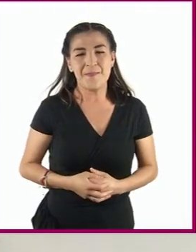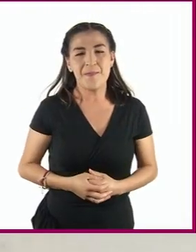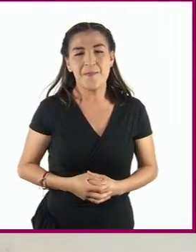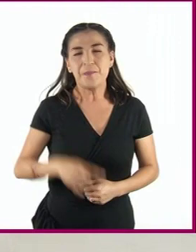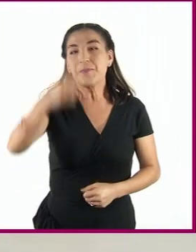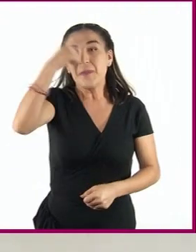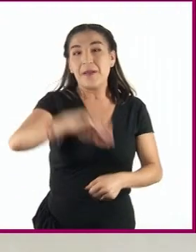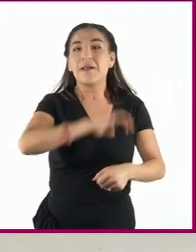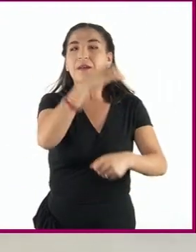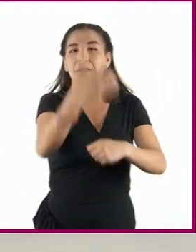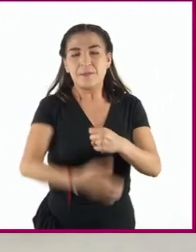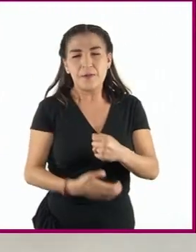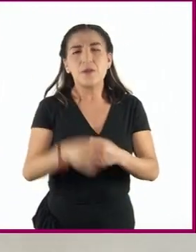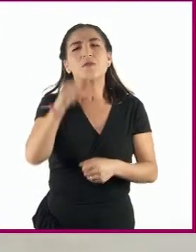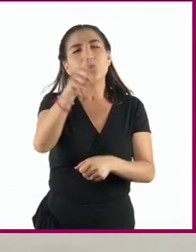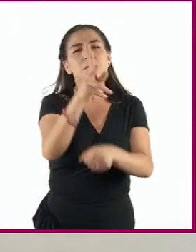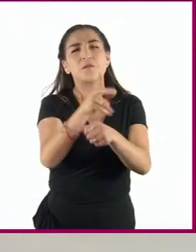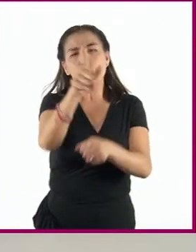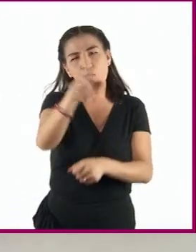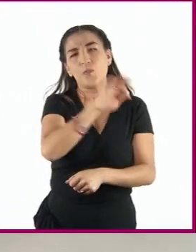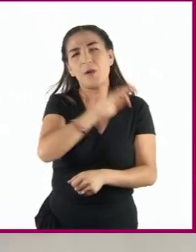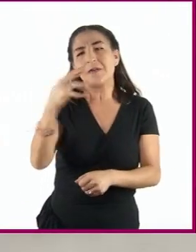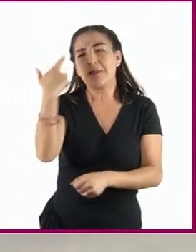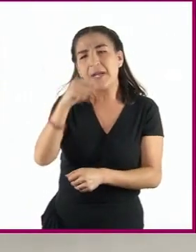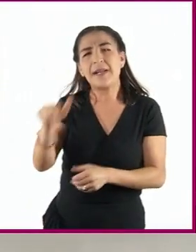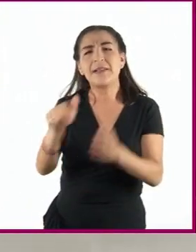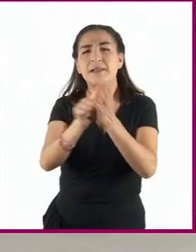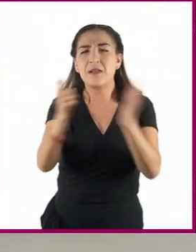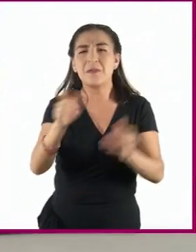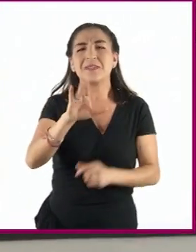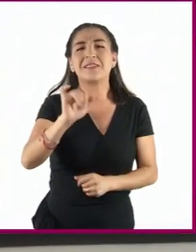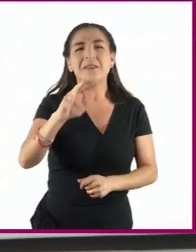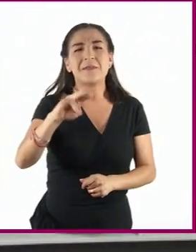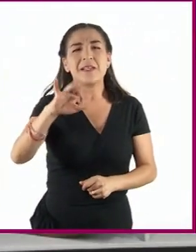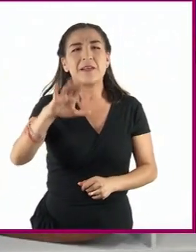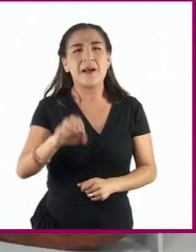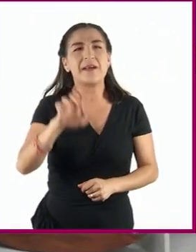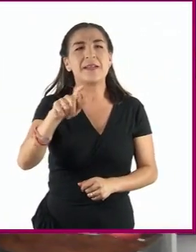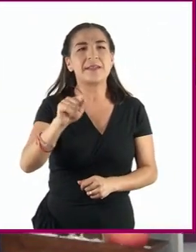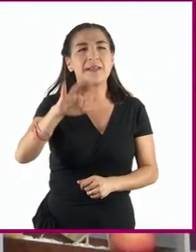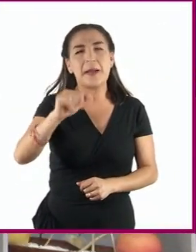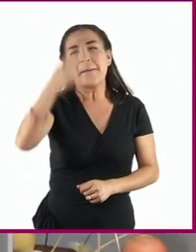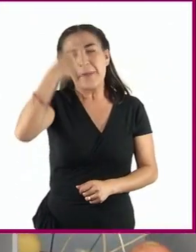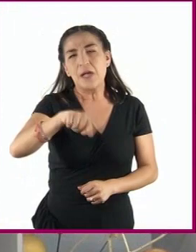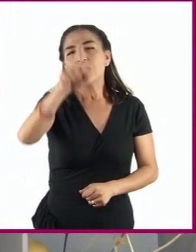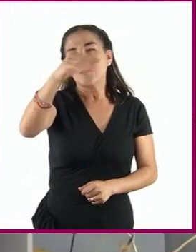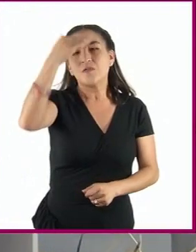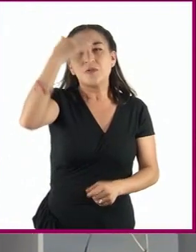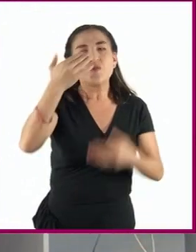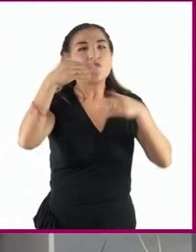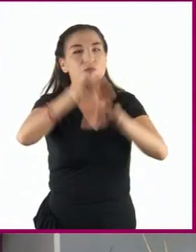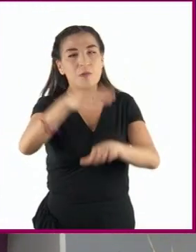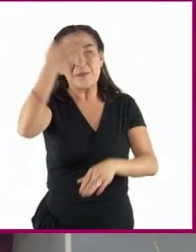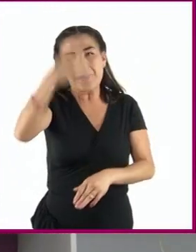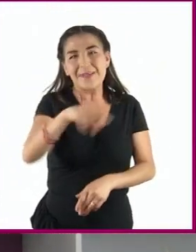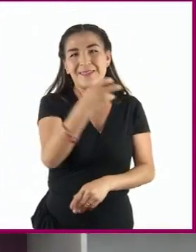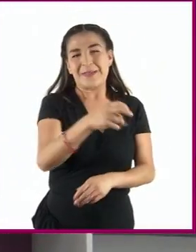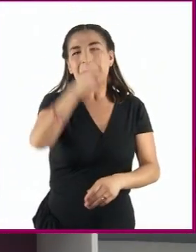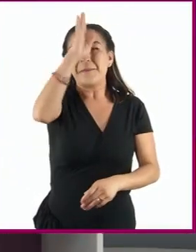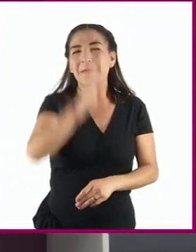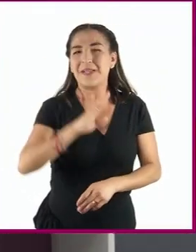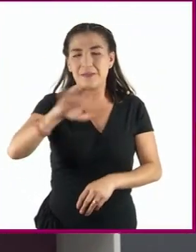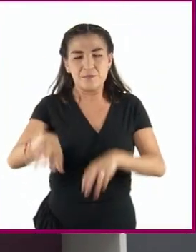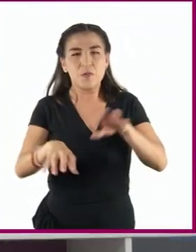Para finalizar, les invito a consultar su libro de texto de formación cívica y ética para saber más acerca del tema de la